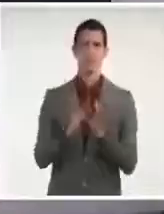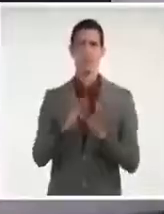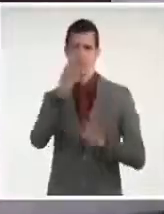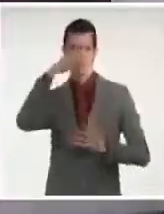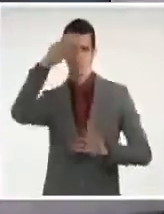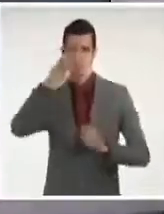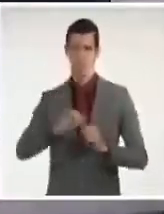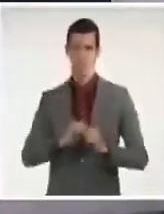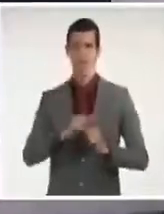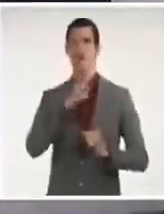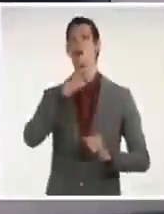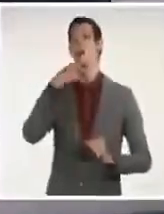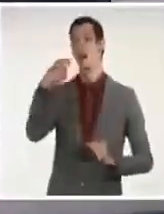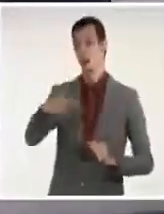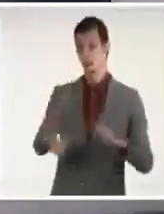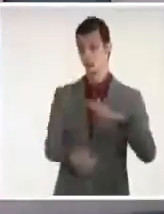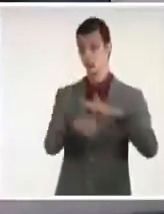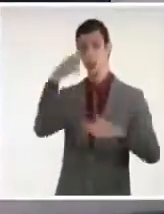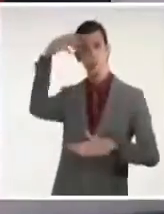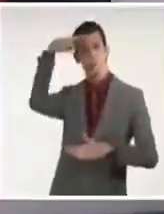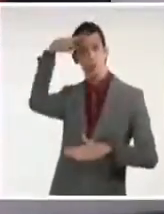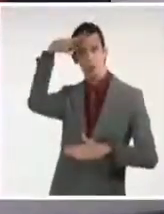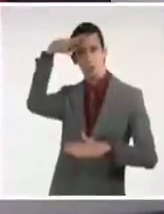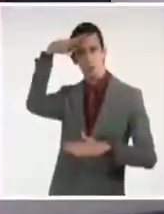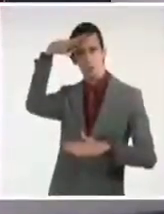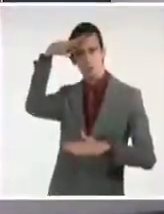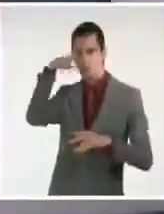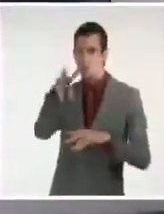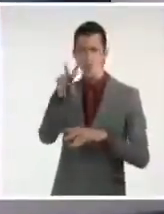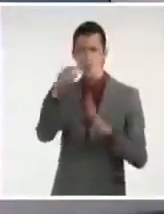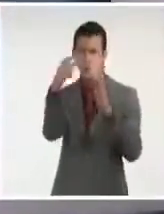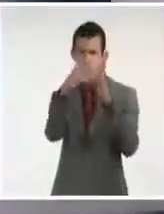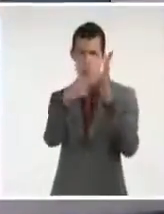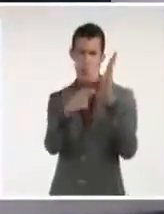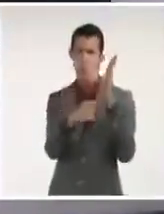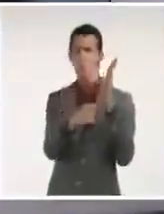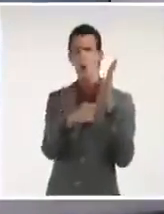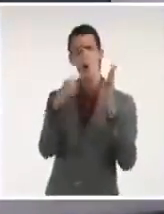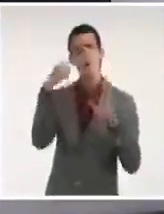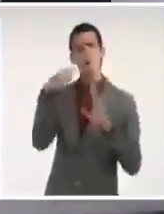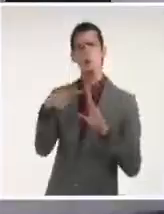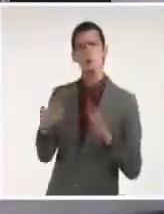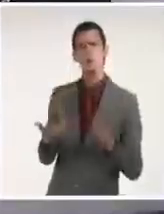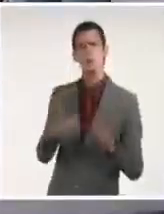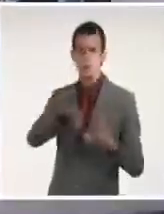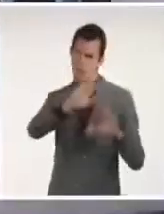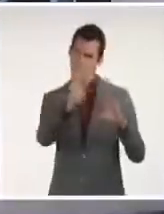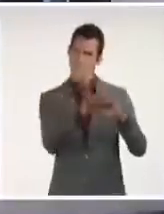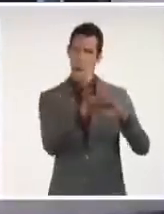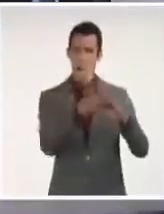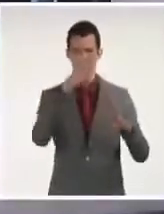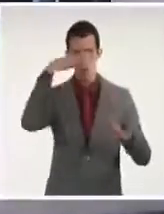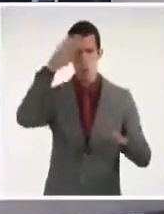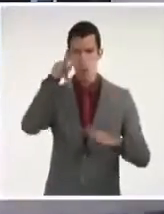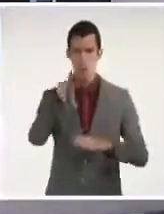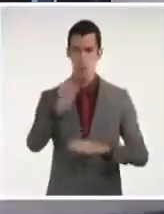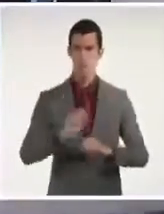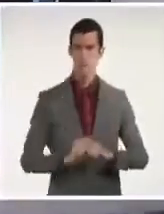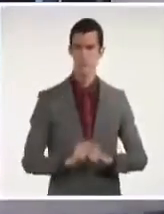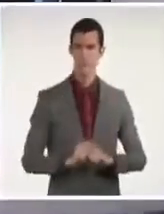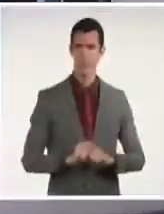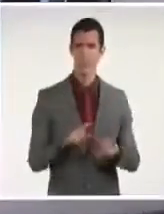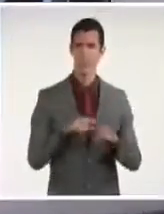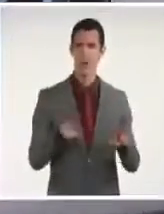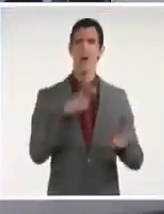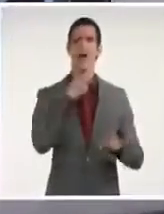más que eliminaron otras fuentes de ingresos, pero ojo, no fuentes de ingresos solo para el gobierno, sino también,